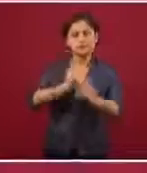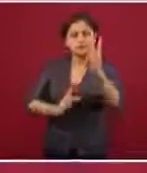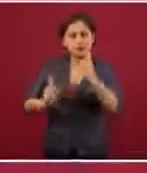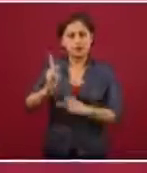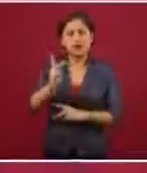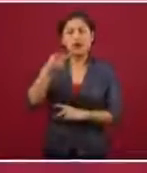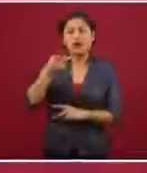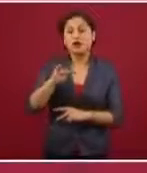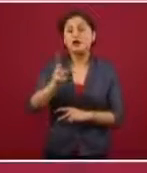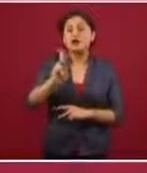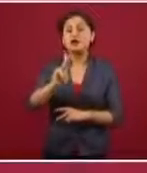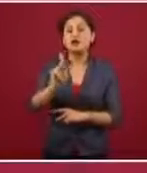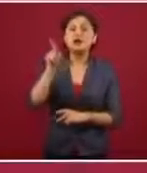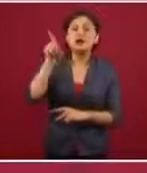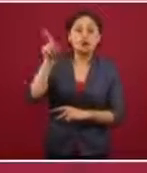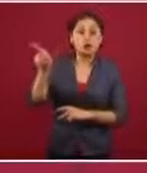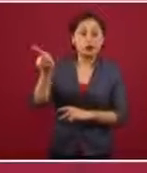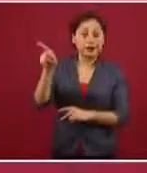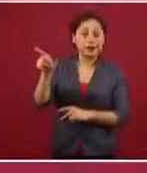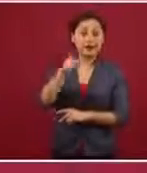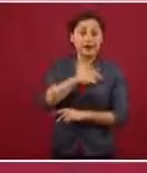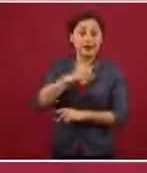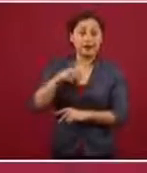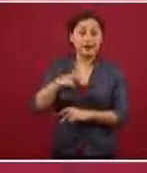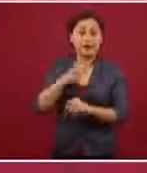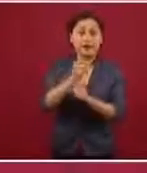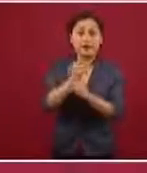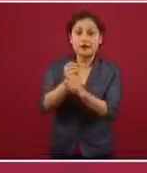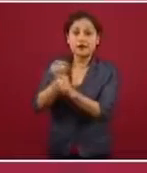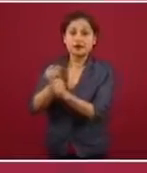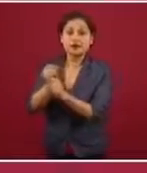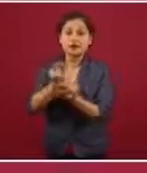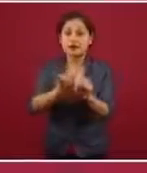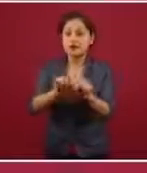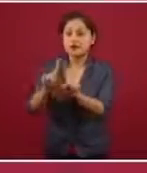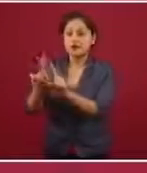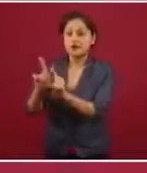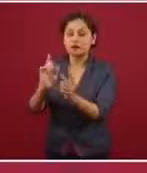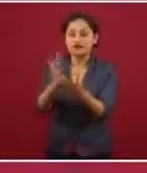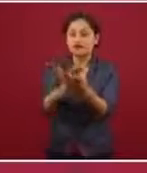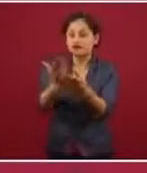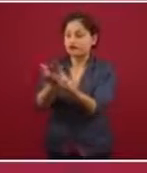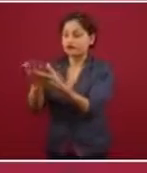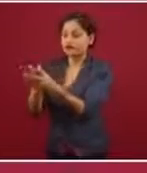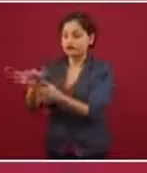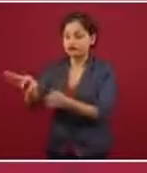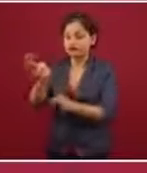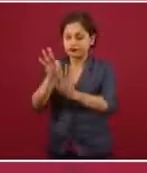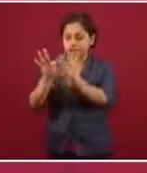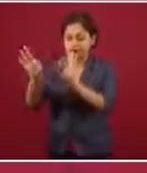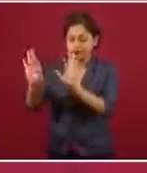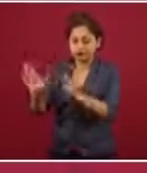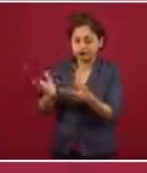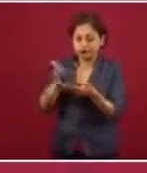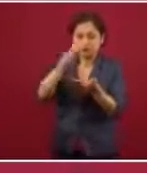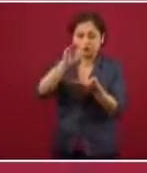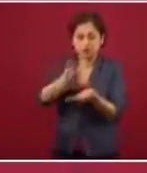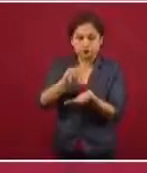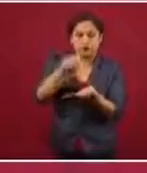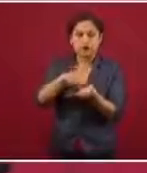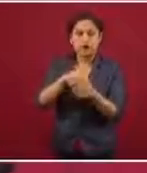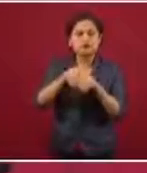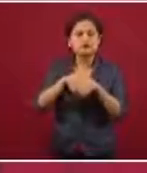seleccionar algunos casos y explicarles que por el debido proceso no